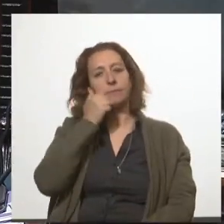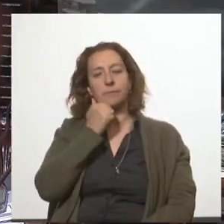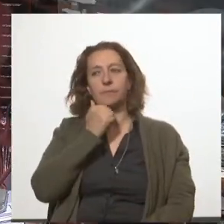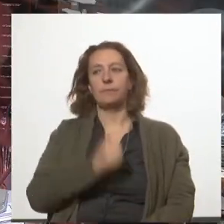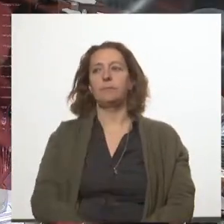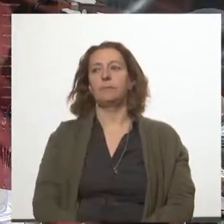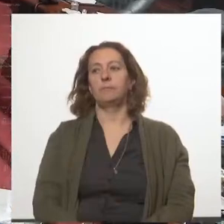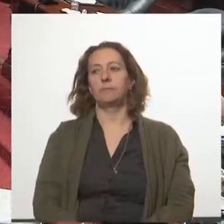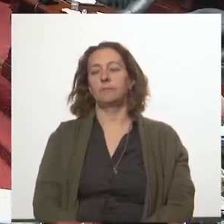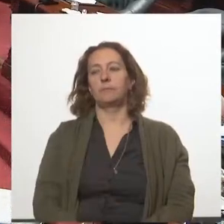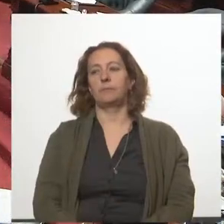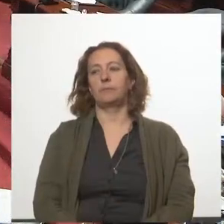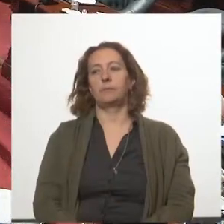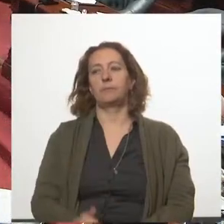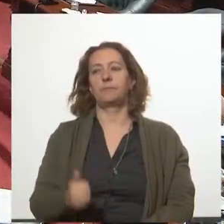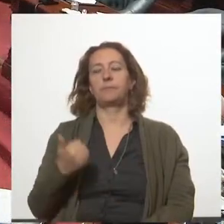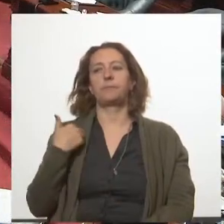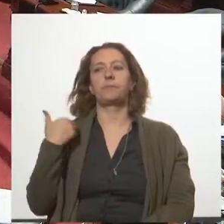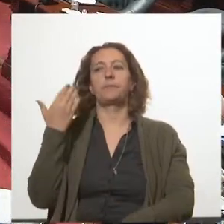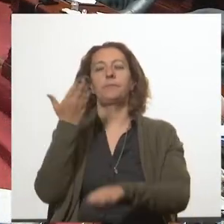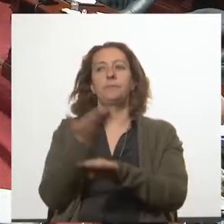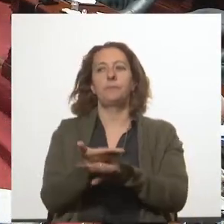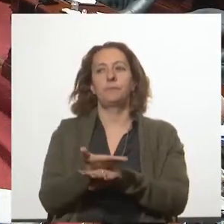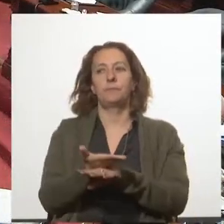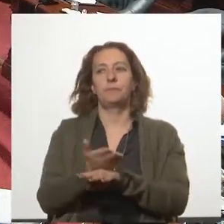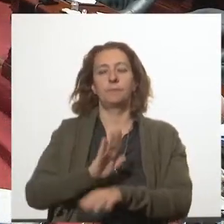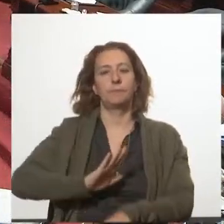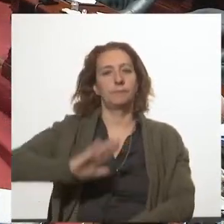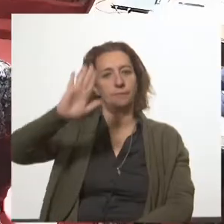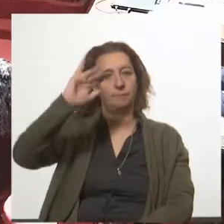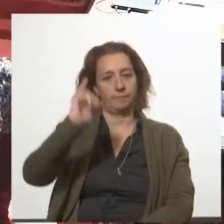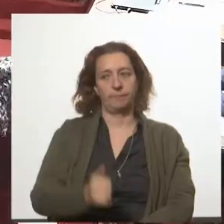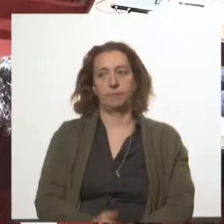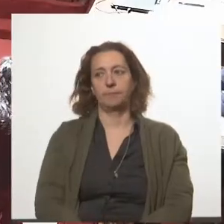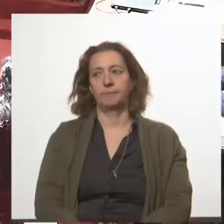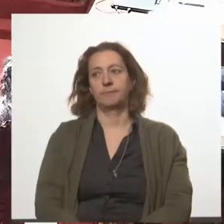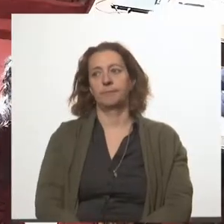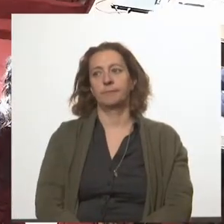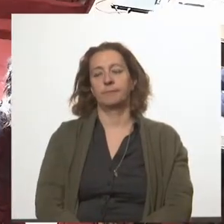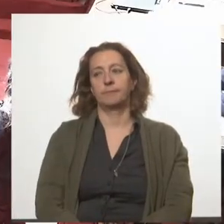a votar la licencia solicitada por la afirmativa sírvase expresar